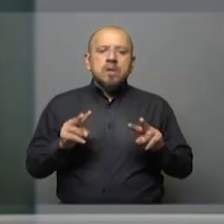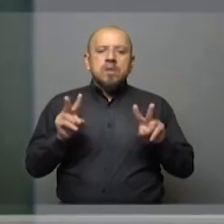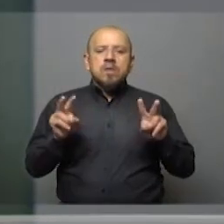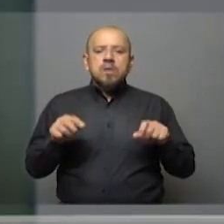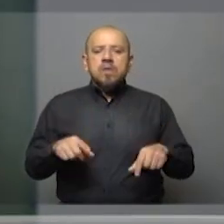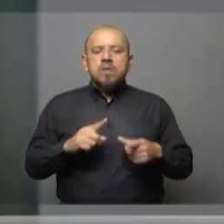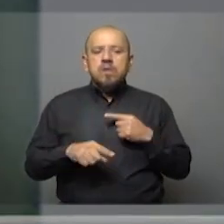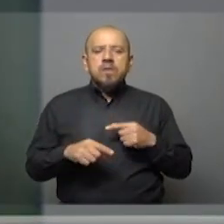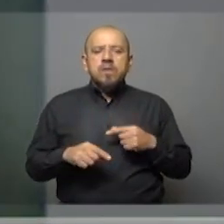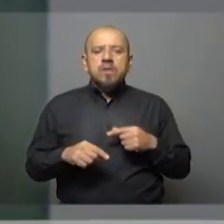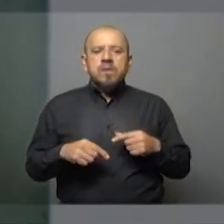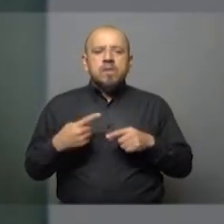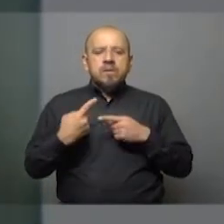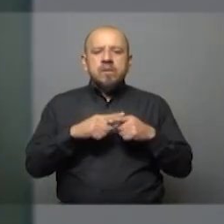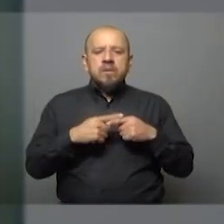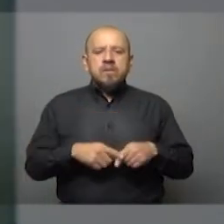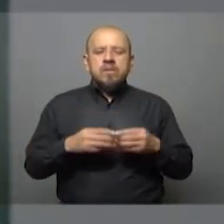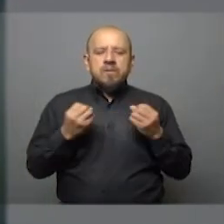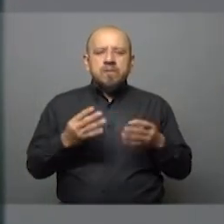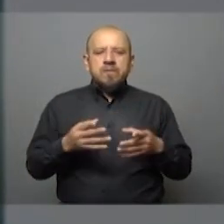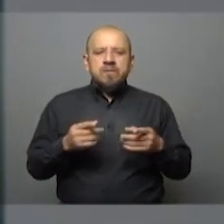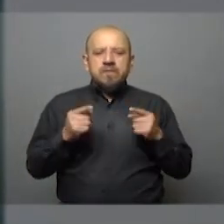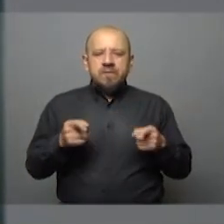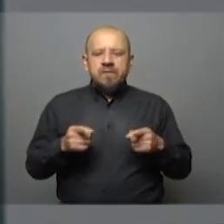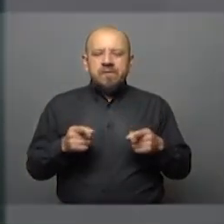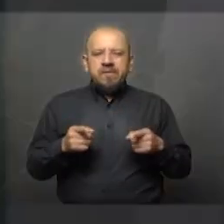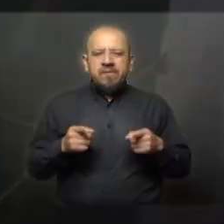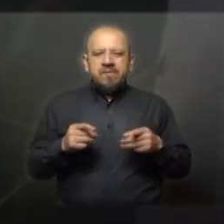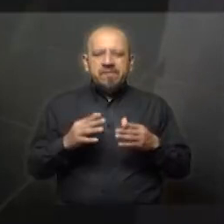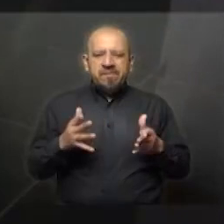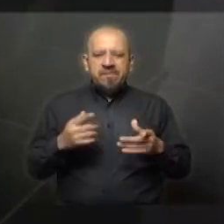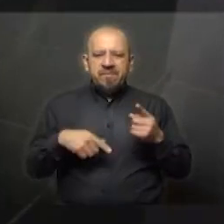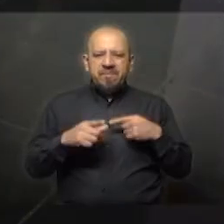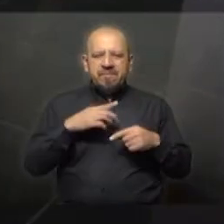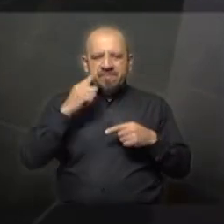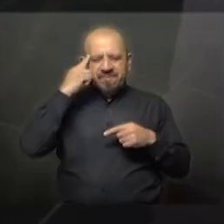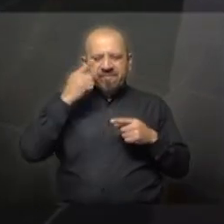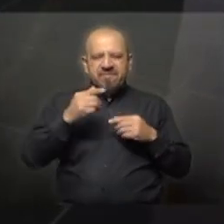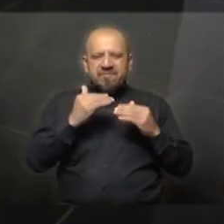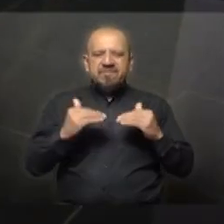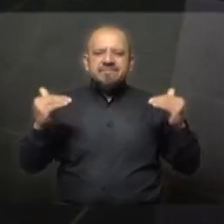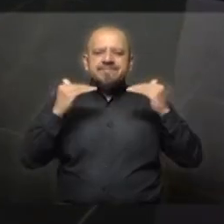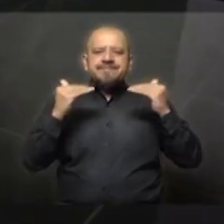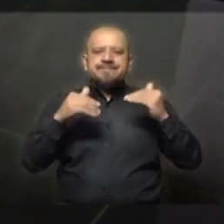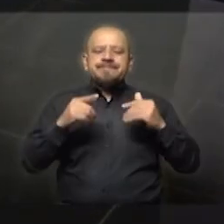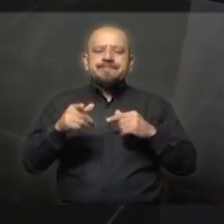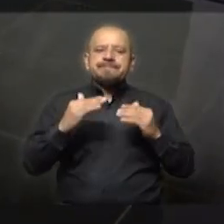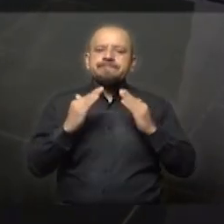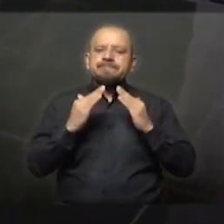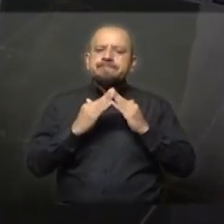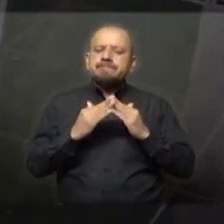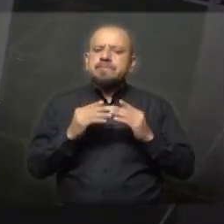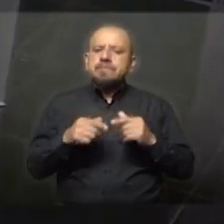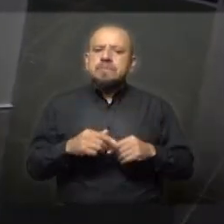mantenerse súper vigente en las discusiones actuales porque claro es lo que no contempla pensando en la igualdad dentro de casa este